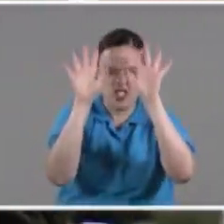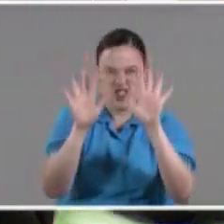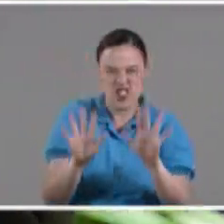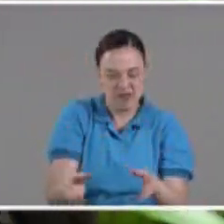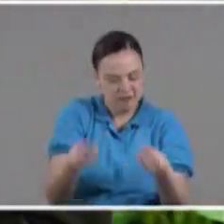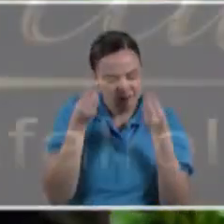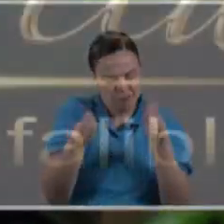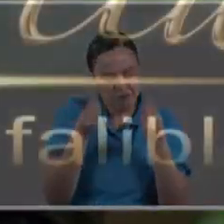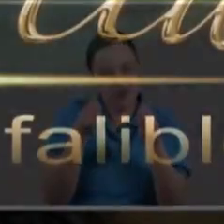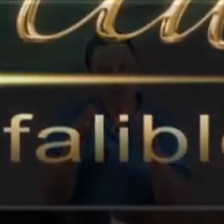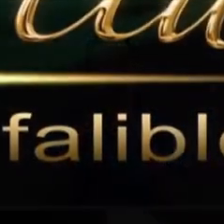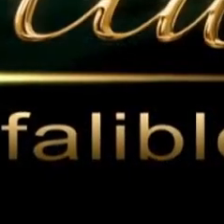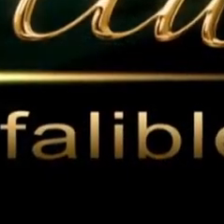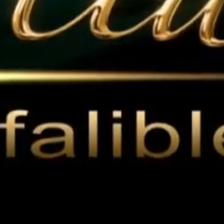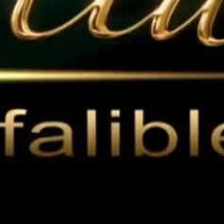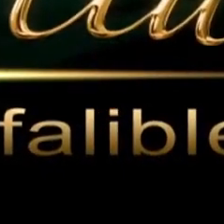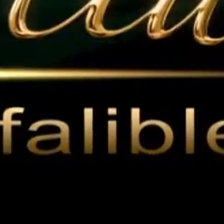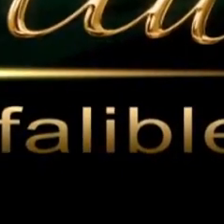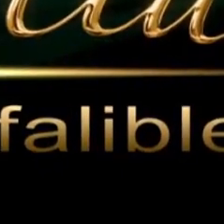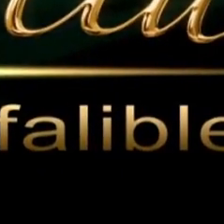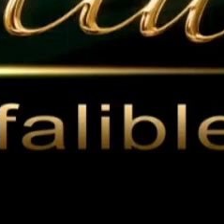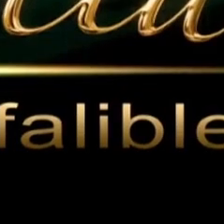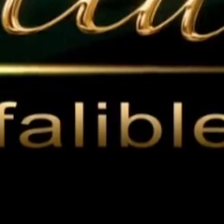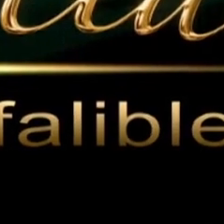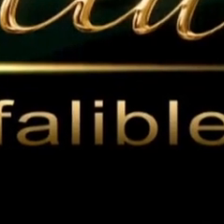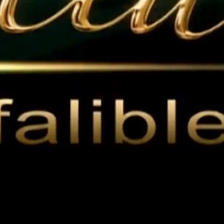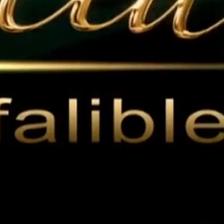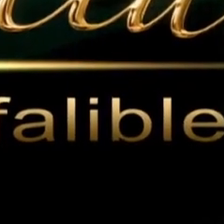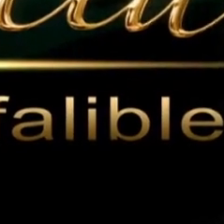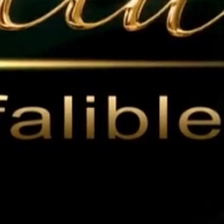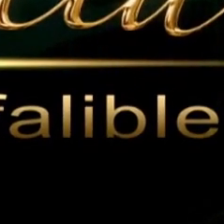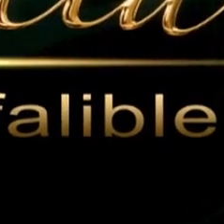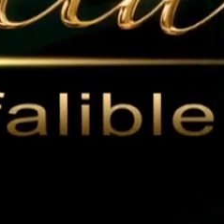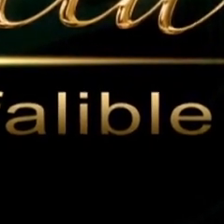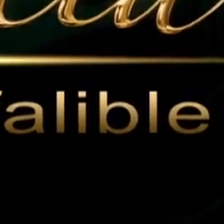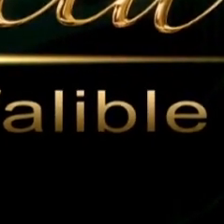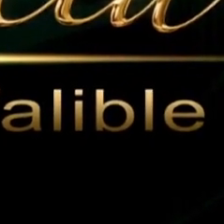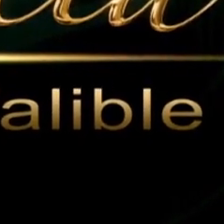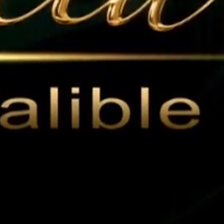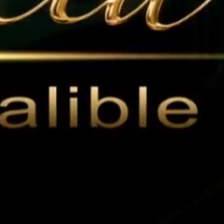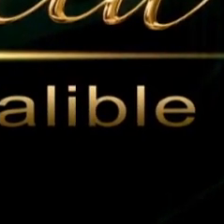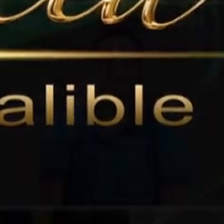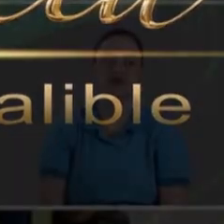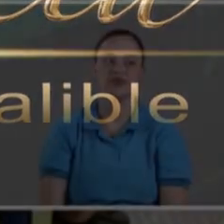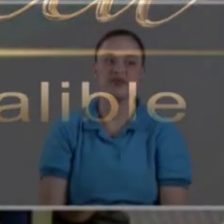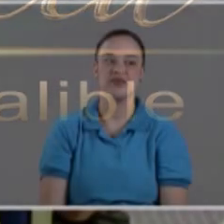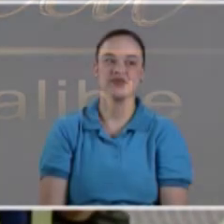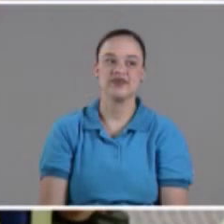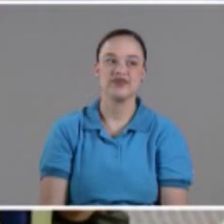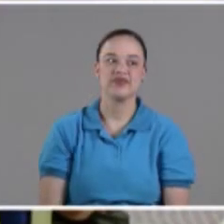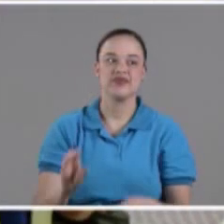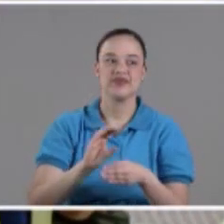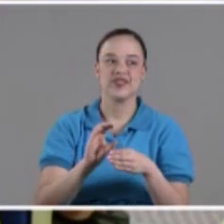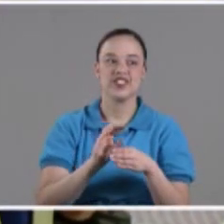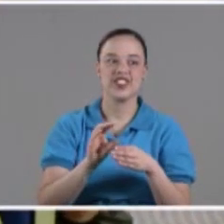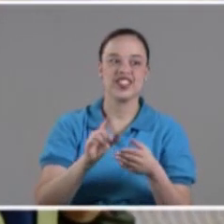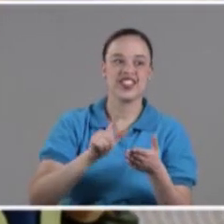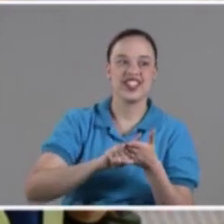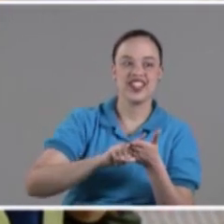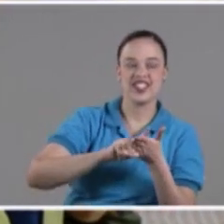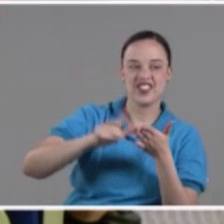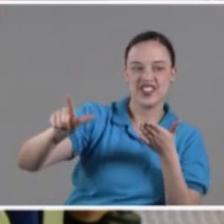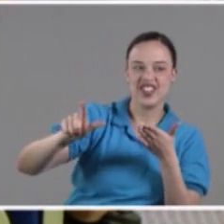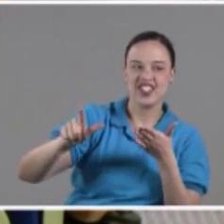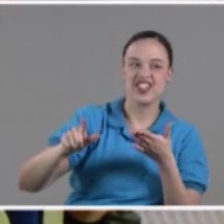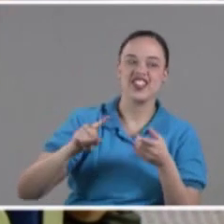son preocupaciones de del mundo cosas que nos lanza esas son